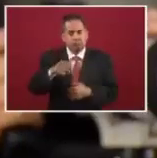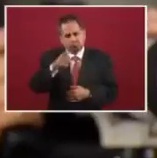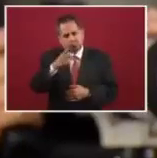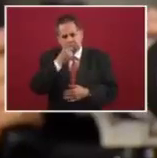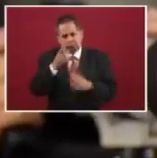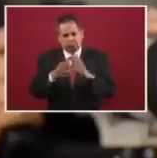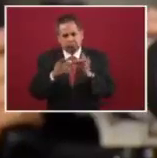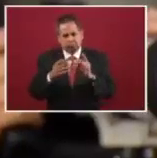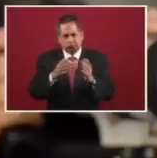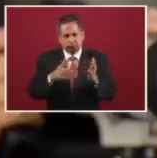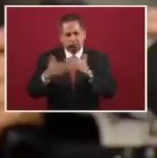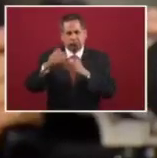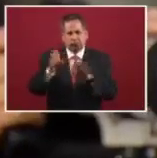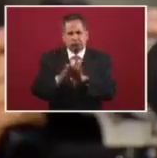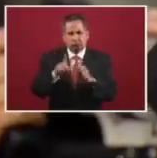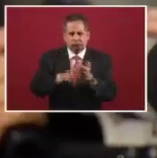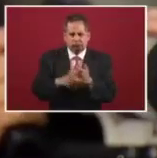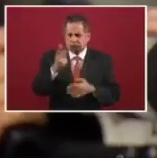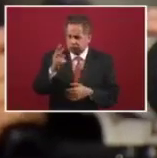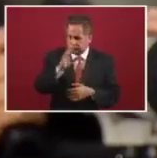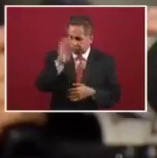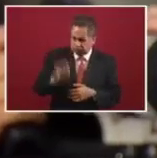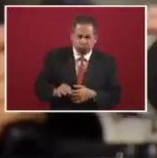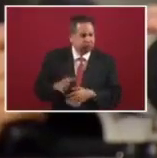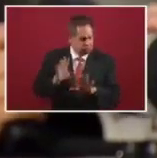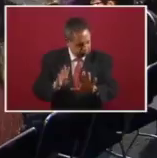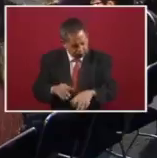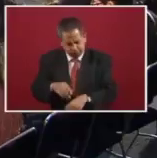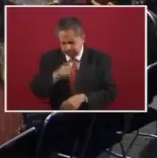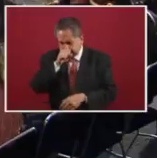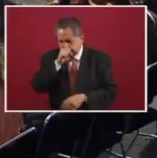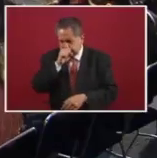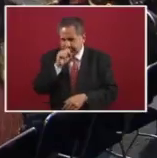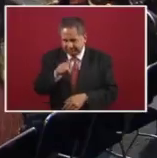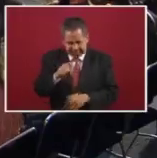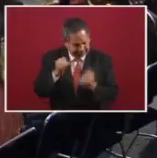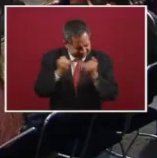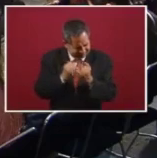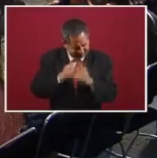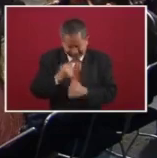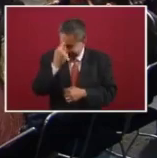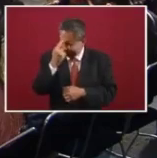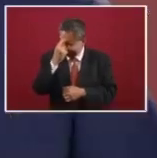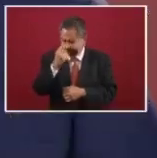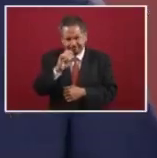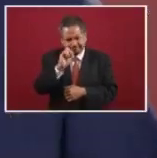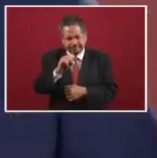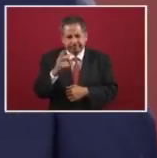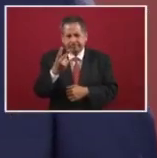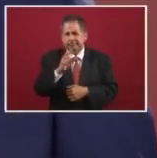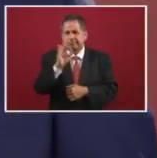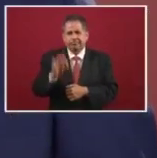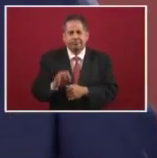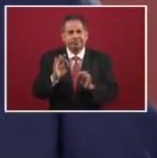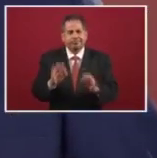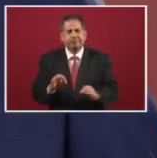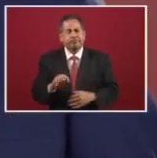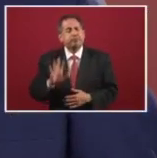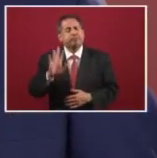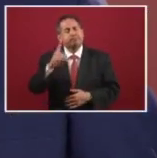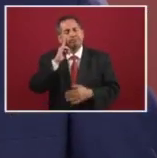sostiene la apuesta para el 2% para este año. Sí, sí, sí, yo sigo igual. Yo sigo igual. Mire,